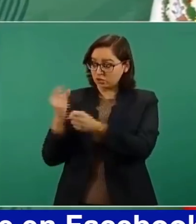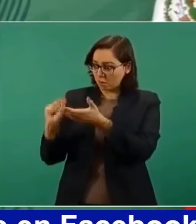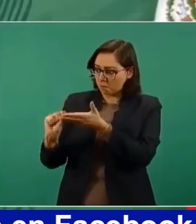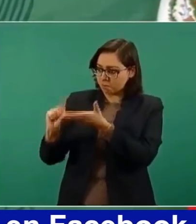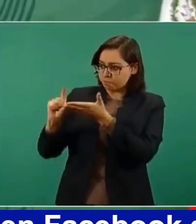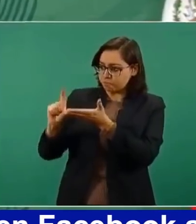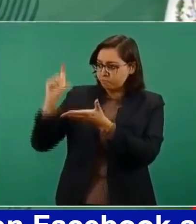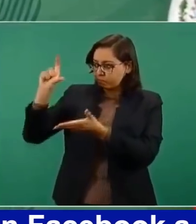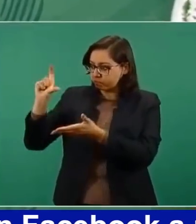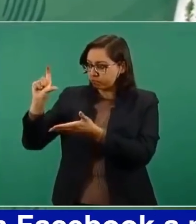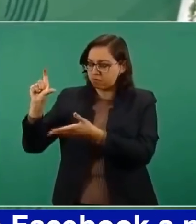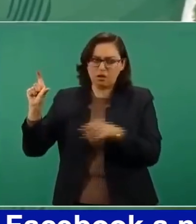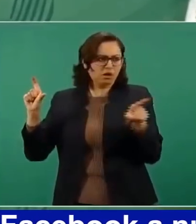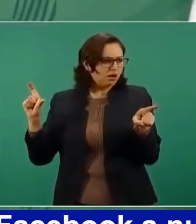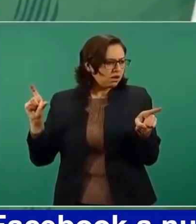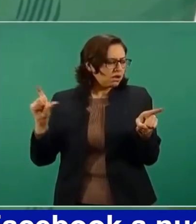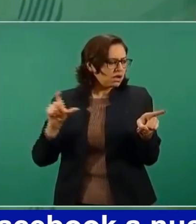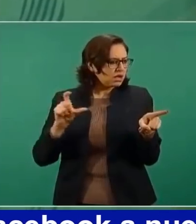que en Honduras,